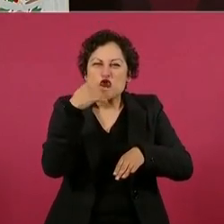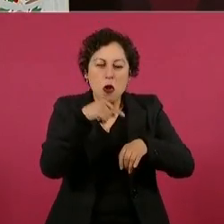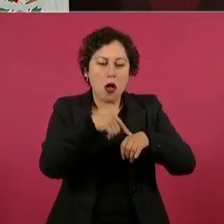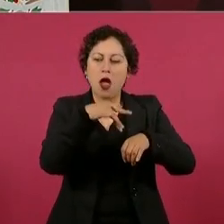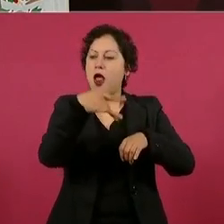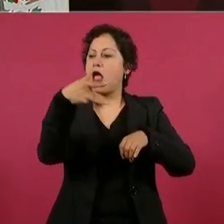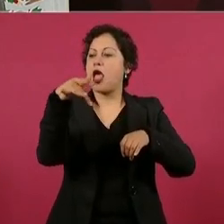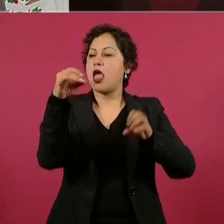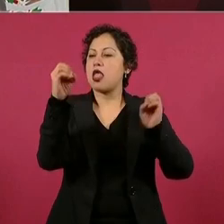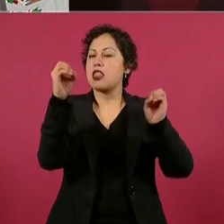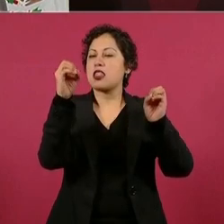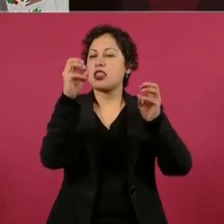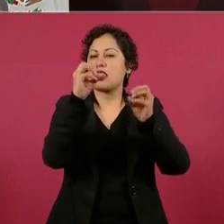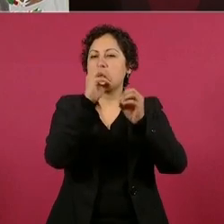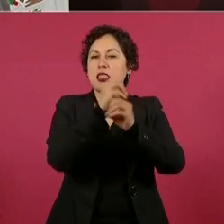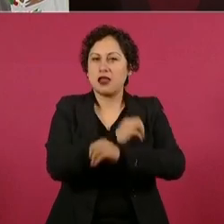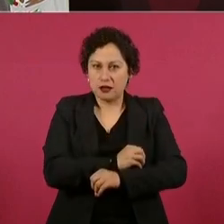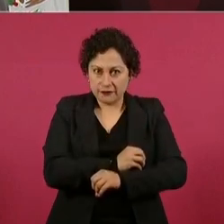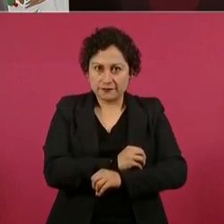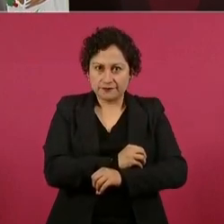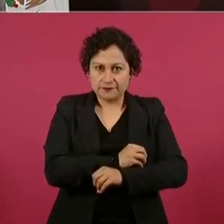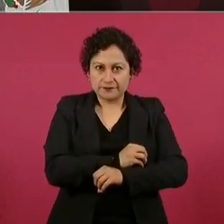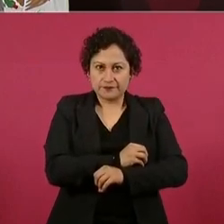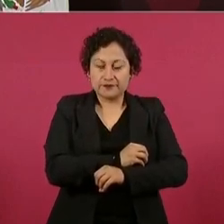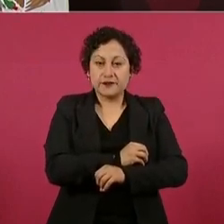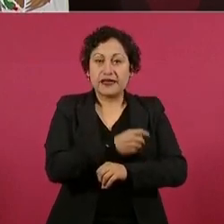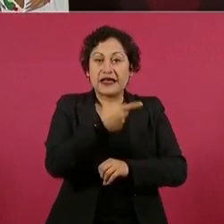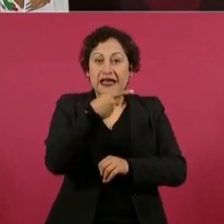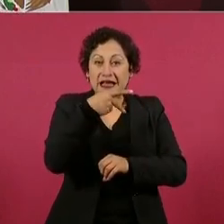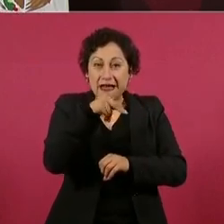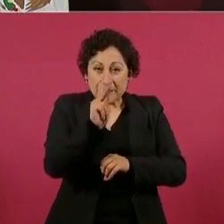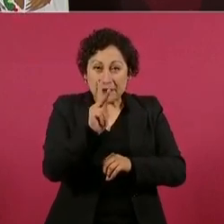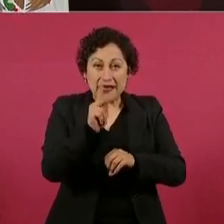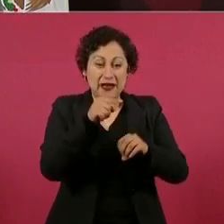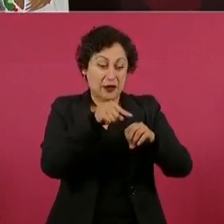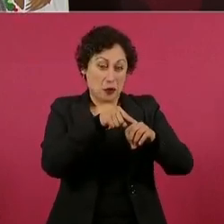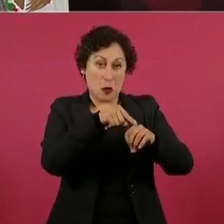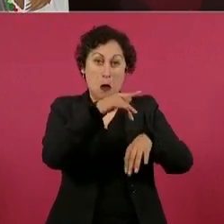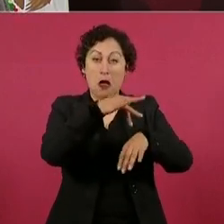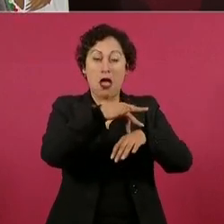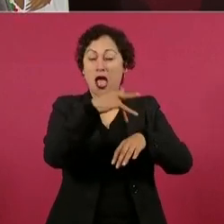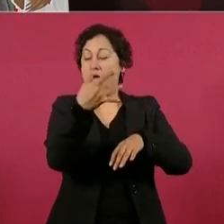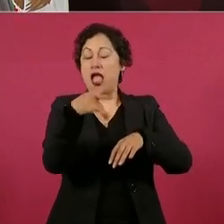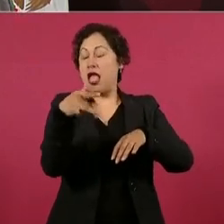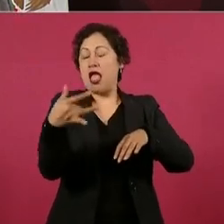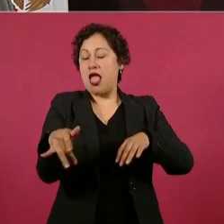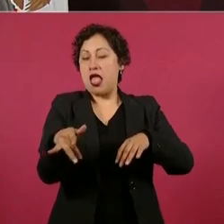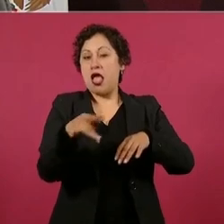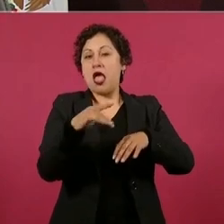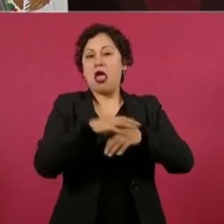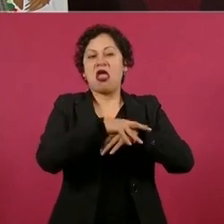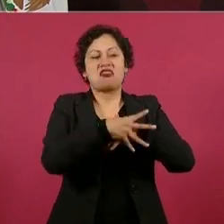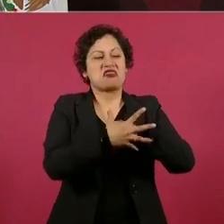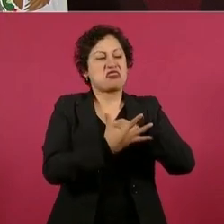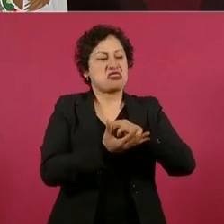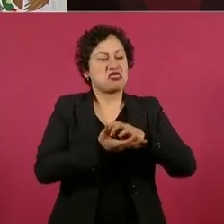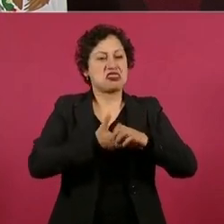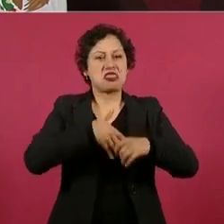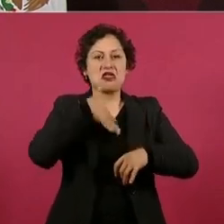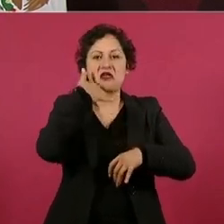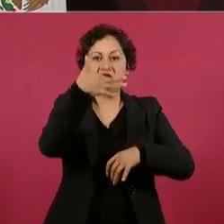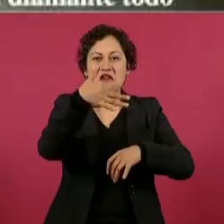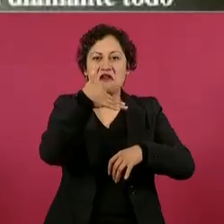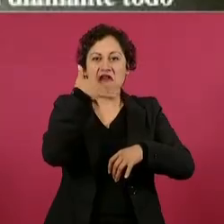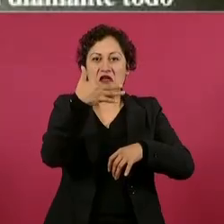diamante todo se encuentre de fango lleno, el valor que lo